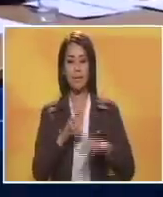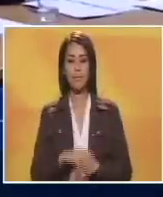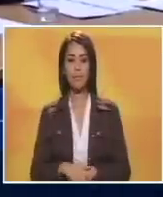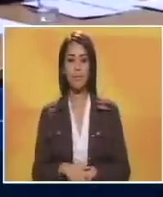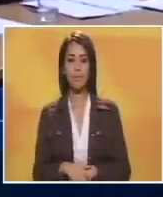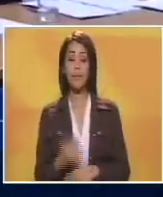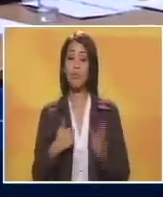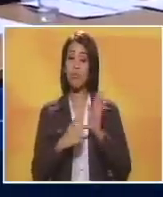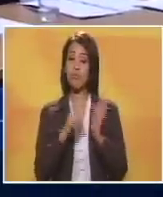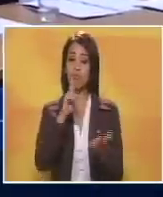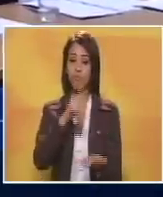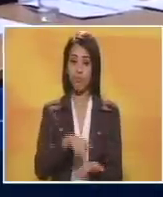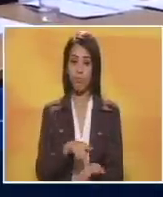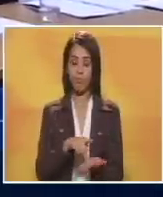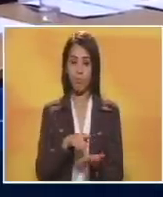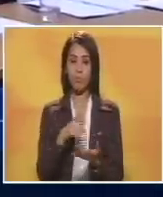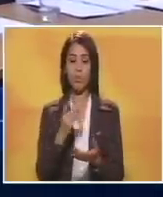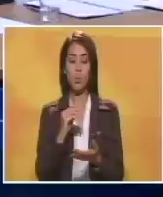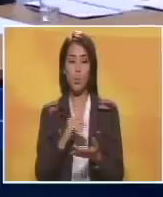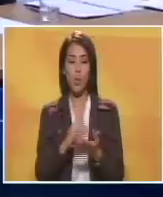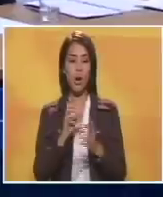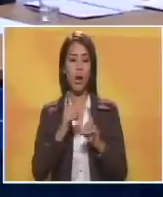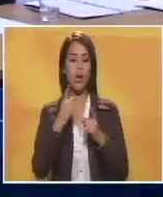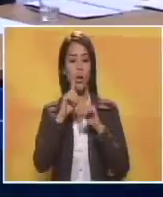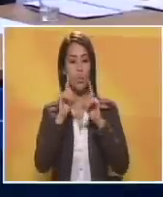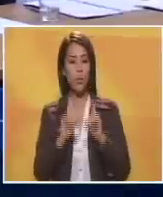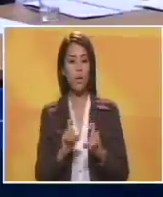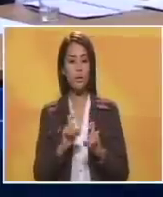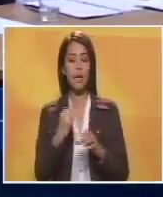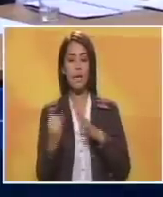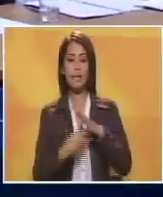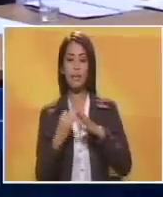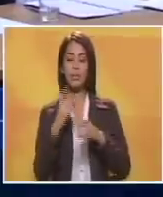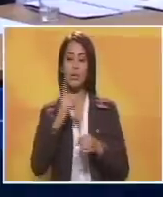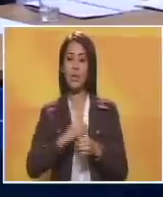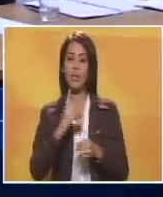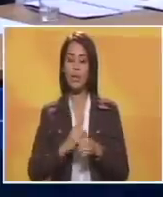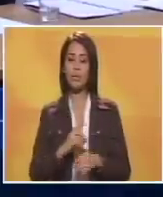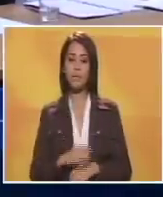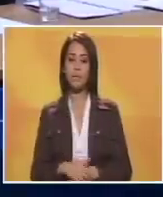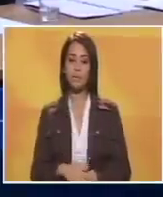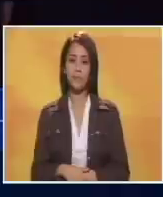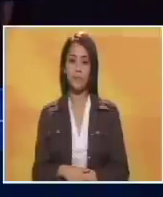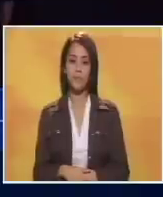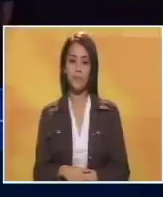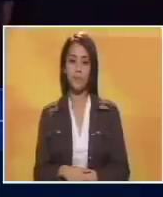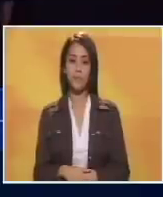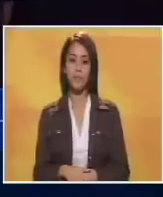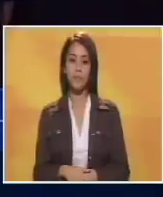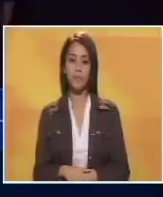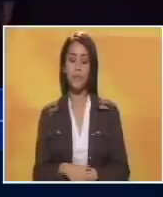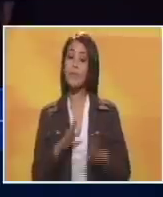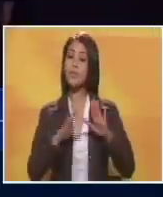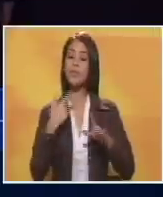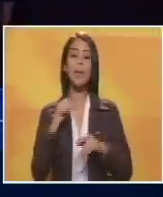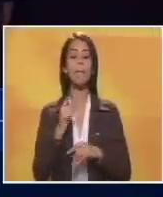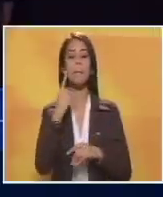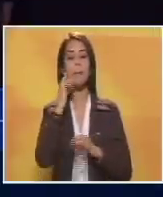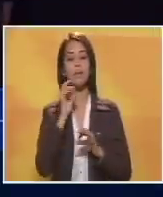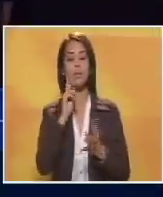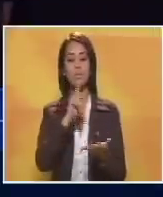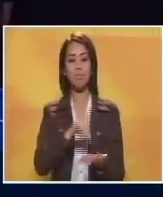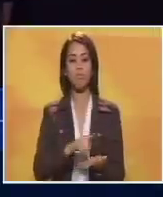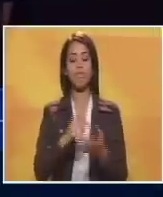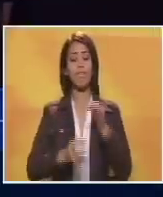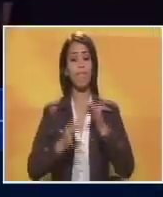pudiera presentarse a ellas, según reveló una encuesta del Instituto Datafolha. En el sondeo, el primero desde que Lula ingresó